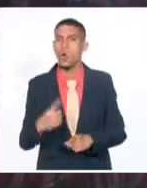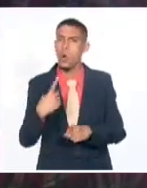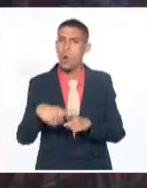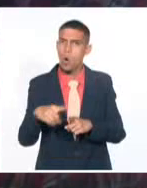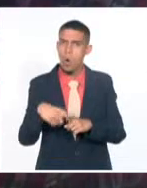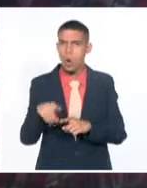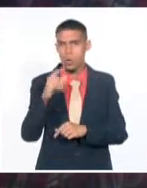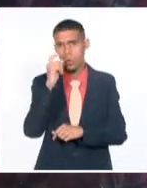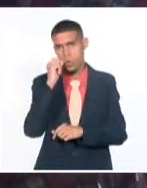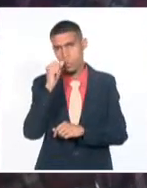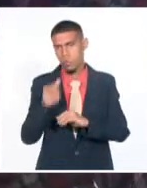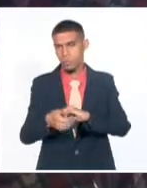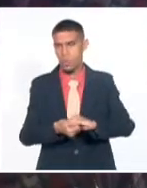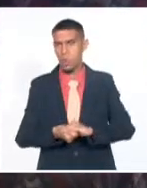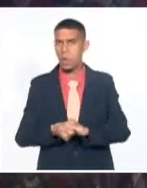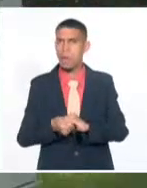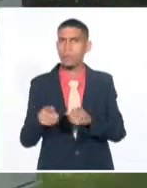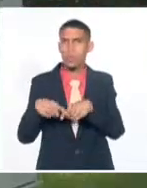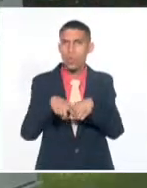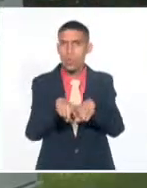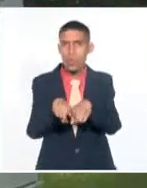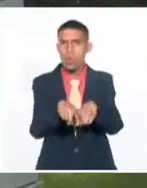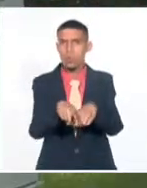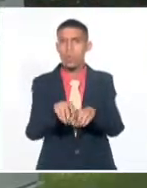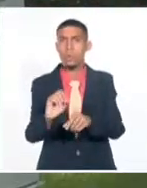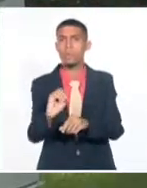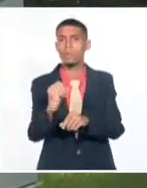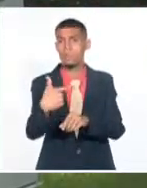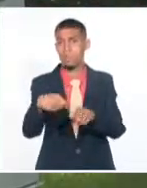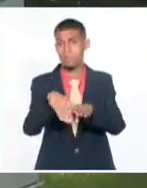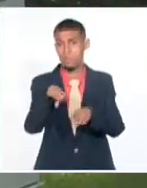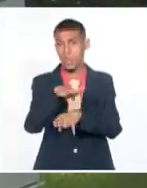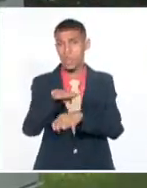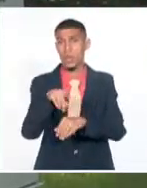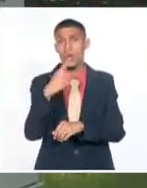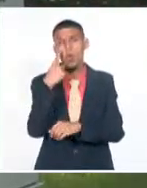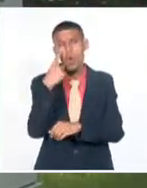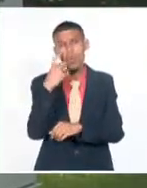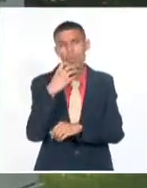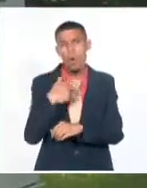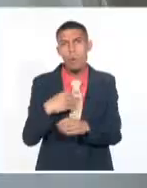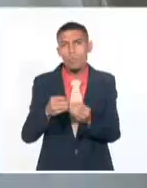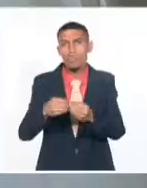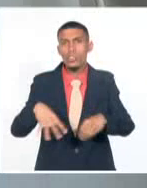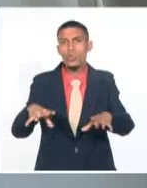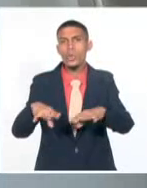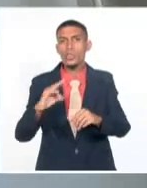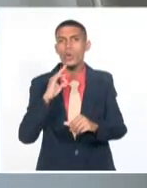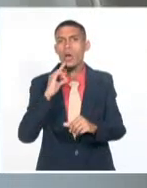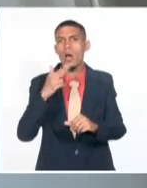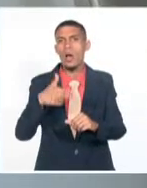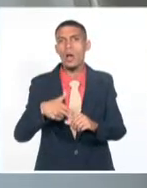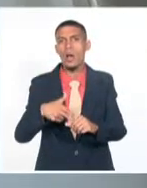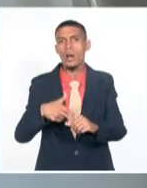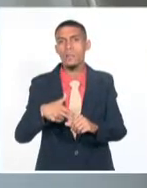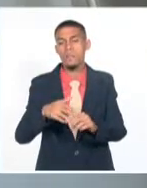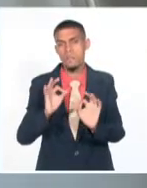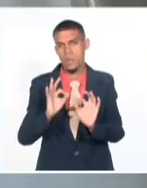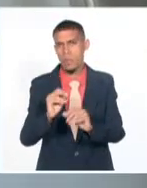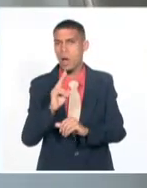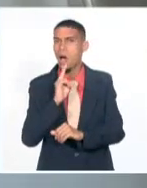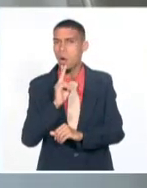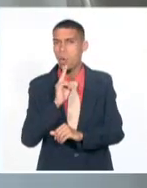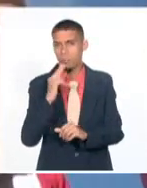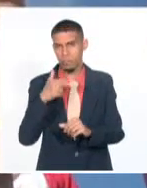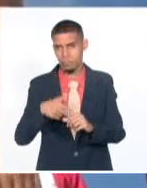Pérez, acompañaron a la miembro del Comité Central para conocer los ciclos de abasto del preciado líquido y combinaron a mantener la cultura del